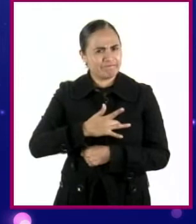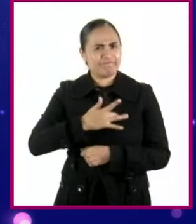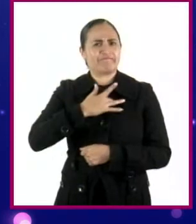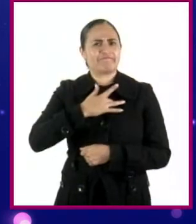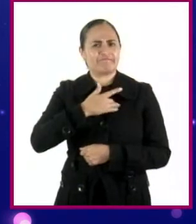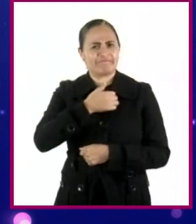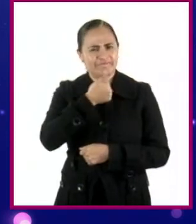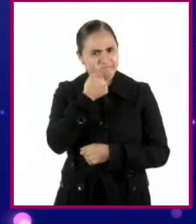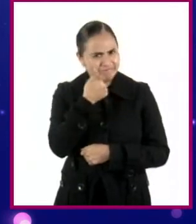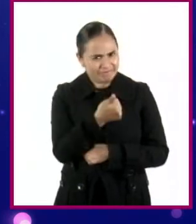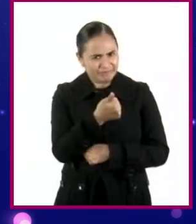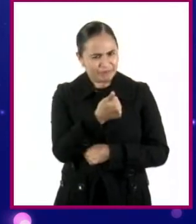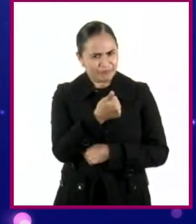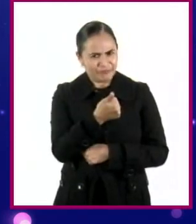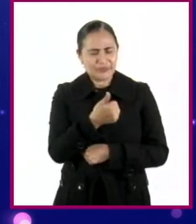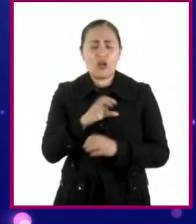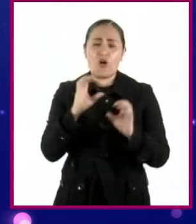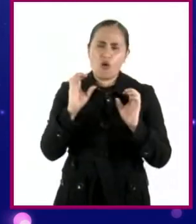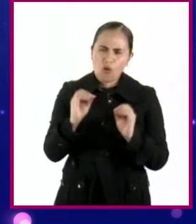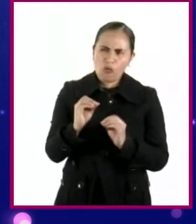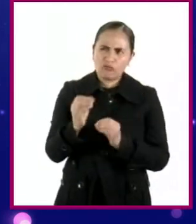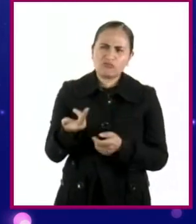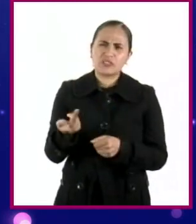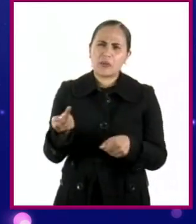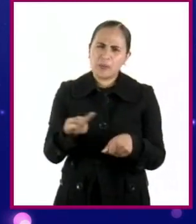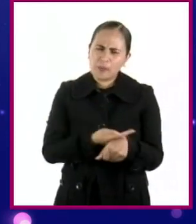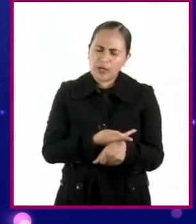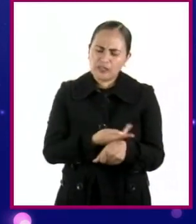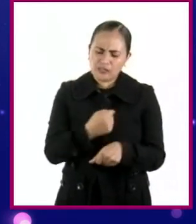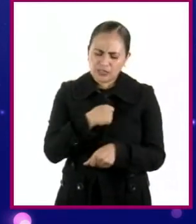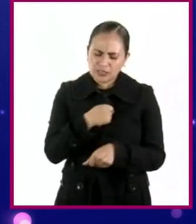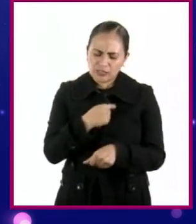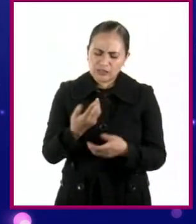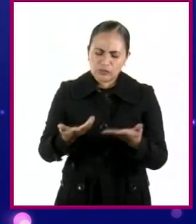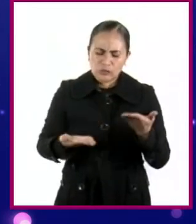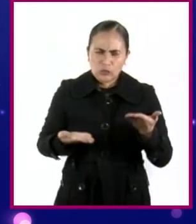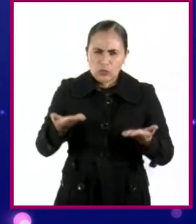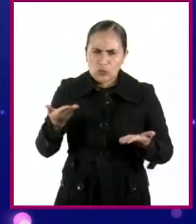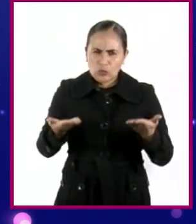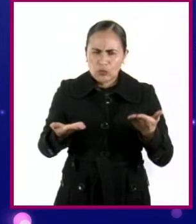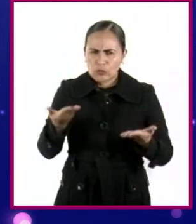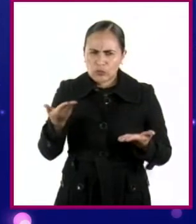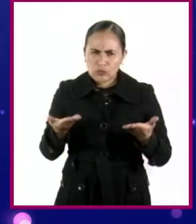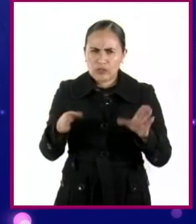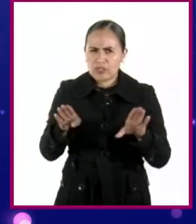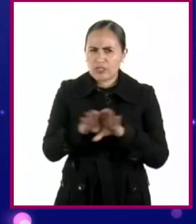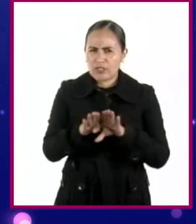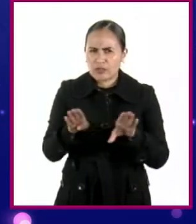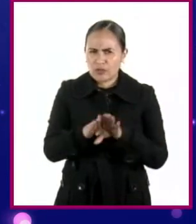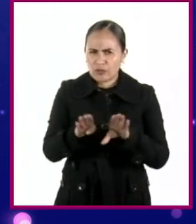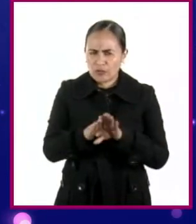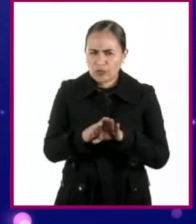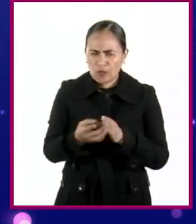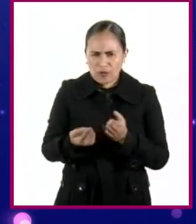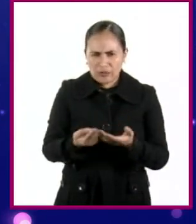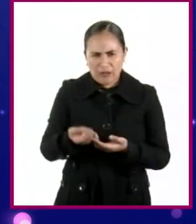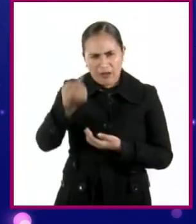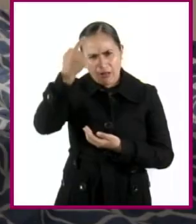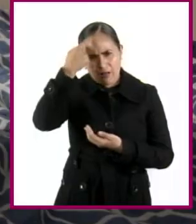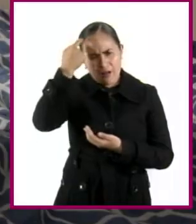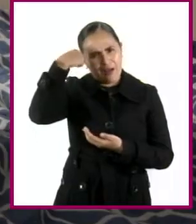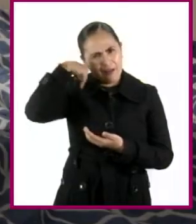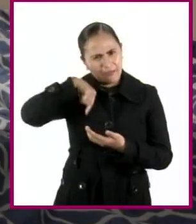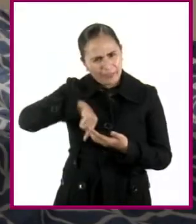o entender el estado que hay que nivelar por medio de esta introspección del